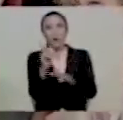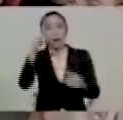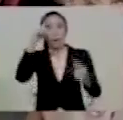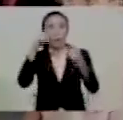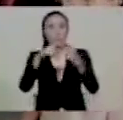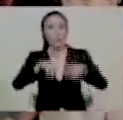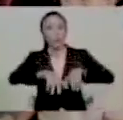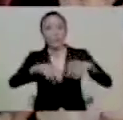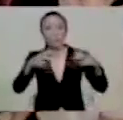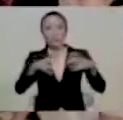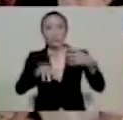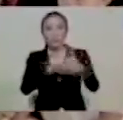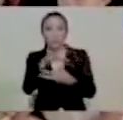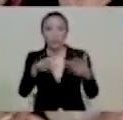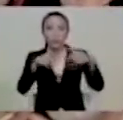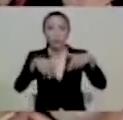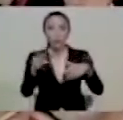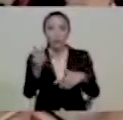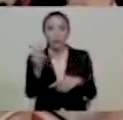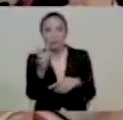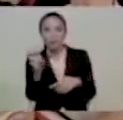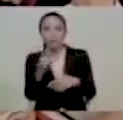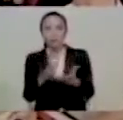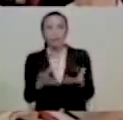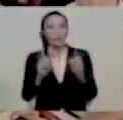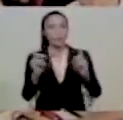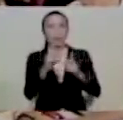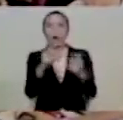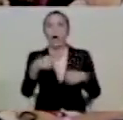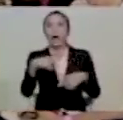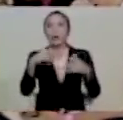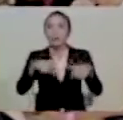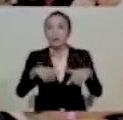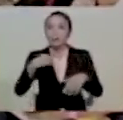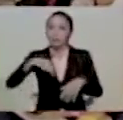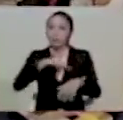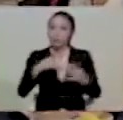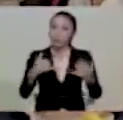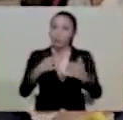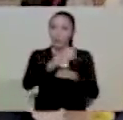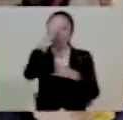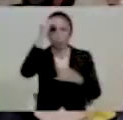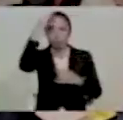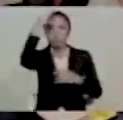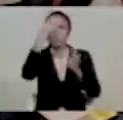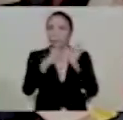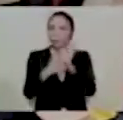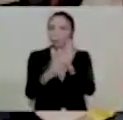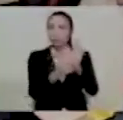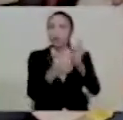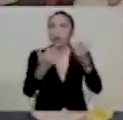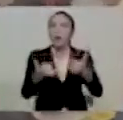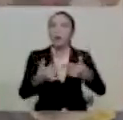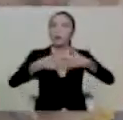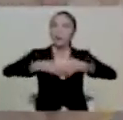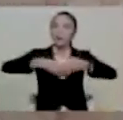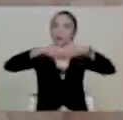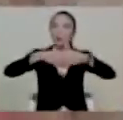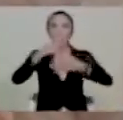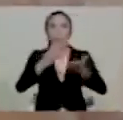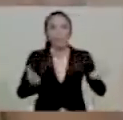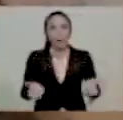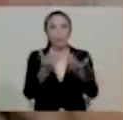país, ustedes le dicen con sus manos y con su conciencia, aquí estamos todos atados de las manos diciendo, vamos